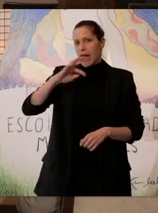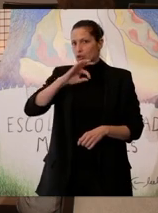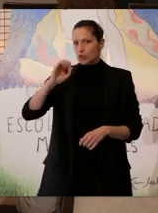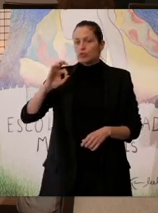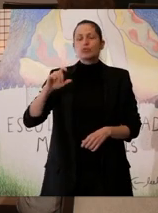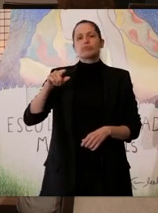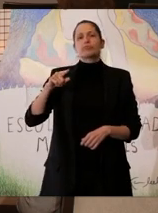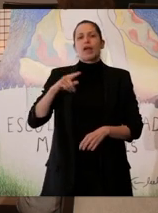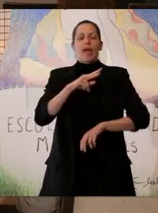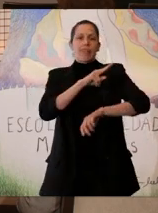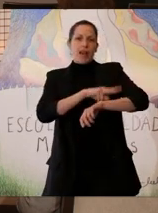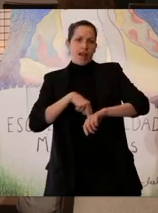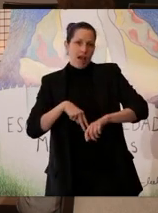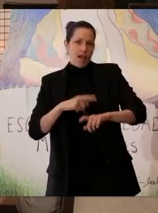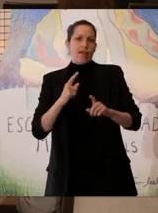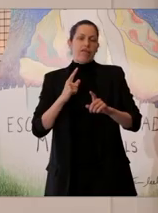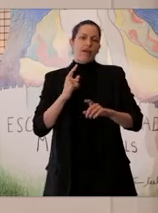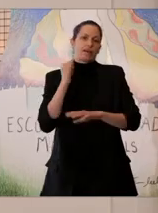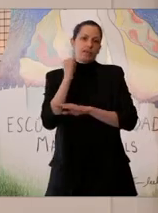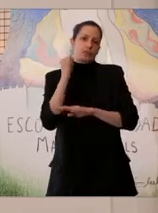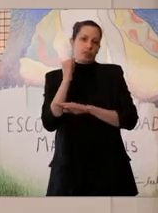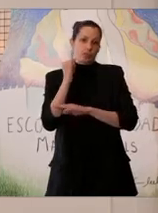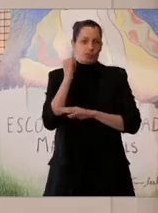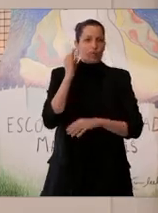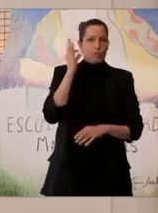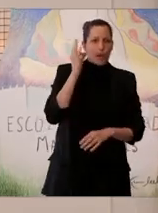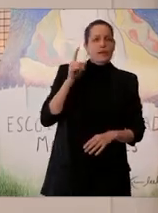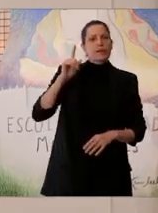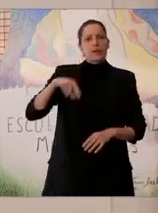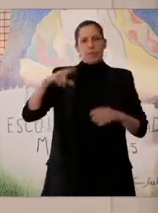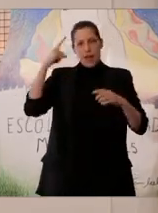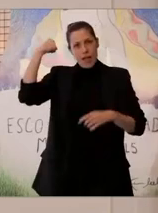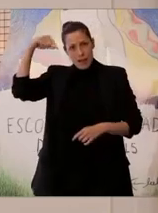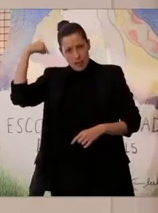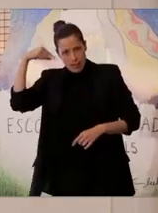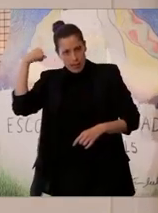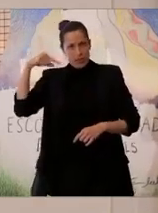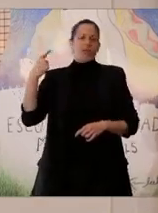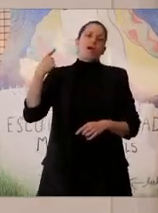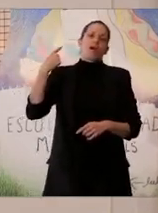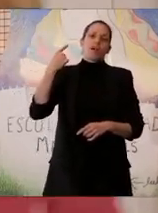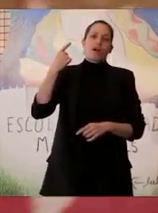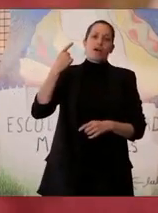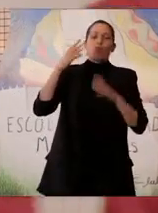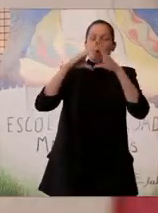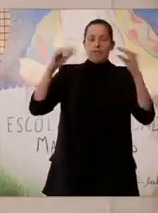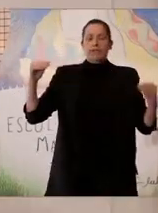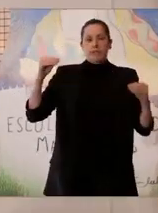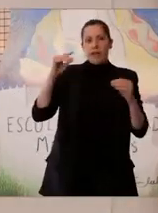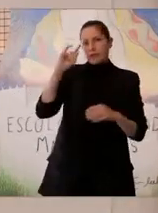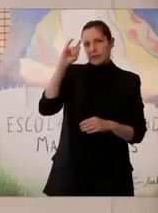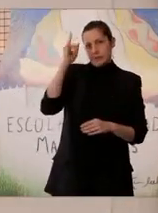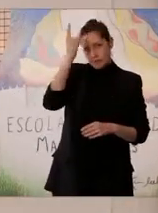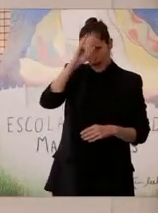Violencia contra la Mujer. Licenciada en Derecho por la Universidad de Salamanca, ingresó en la carrera fiscal en el año 1989 y